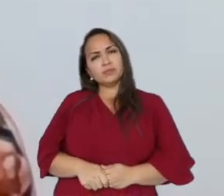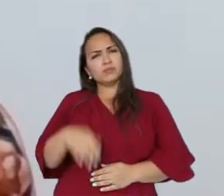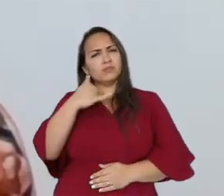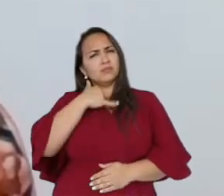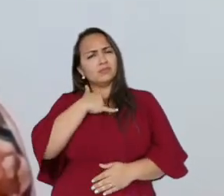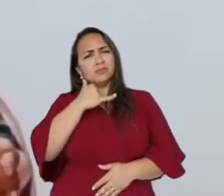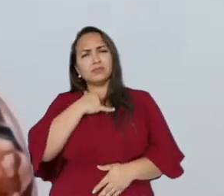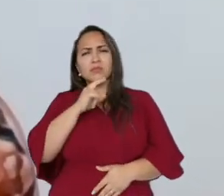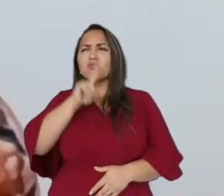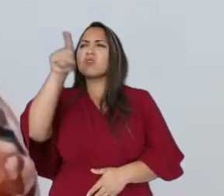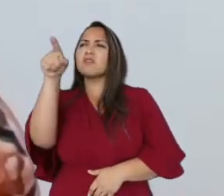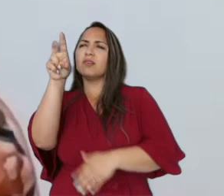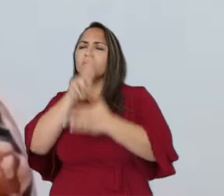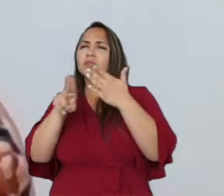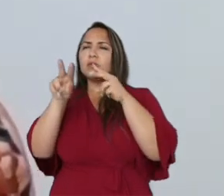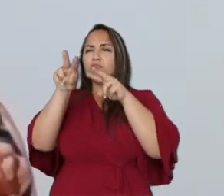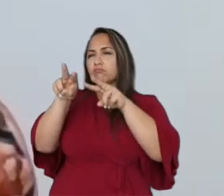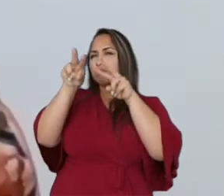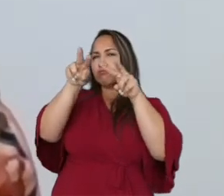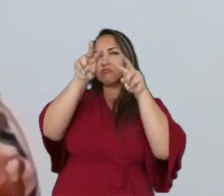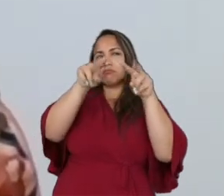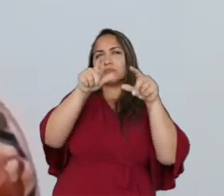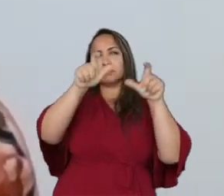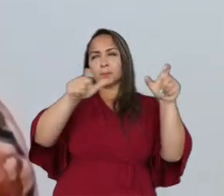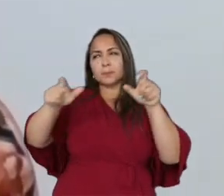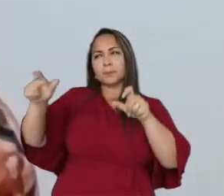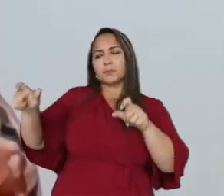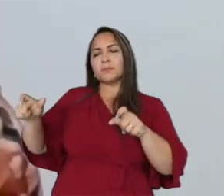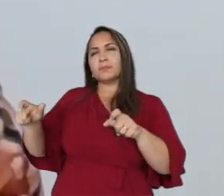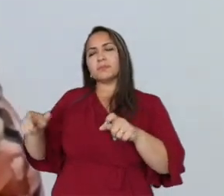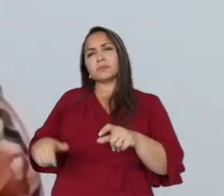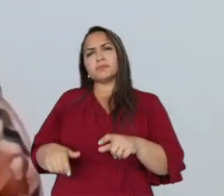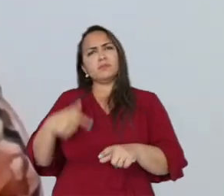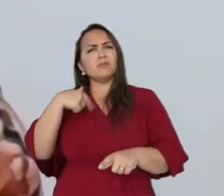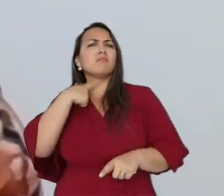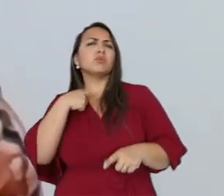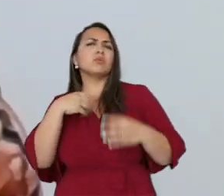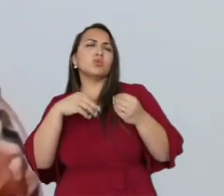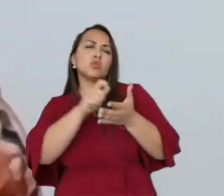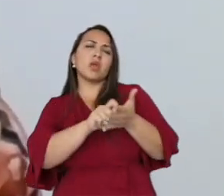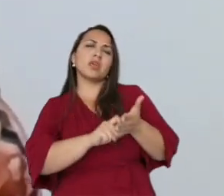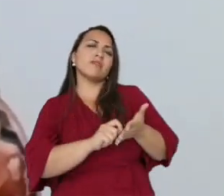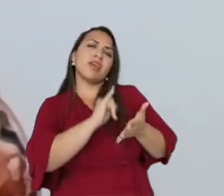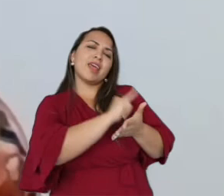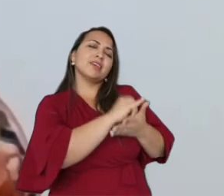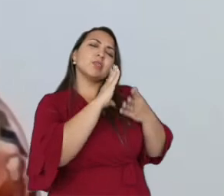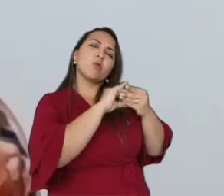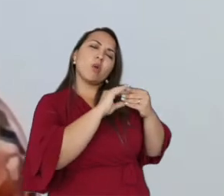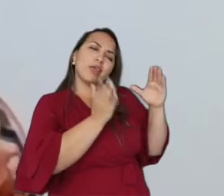yo me iba allá y los observaba. Y me gustó escribir esa